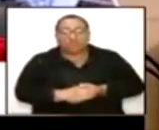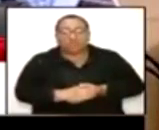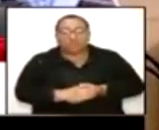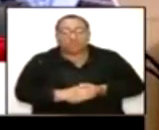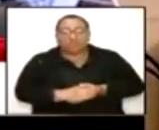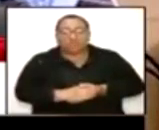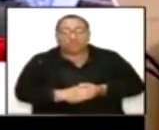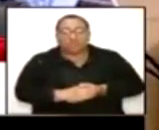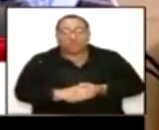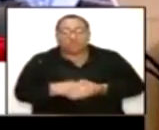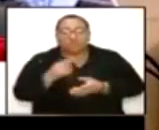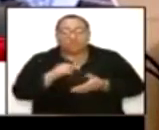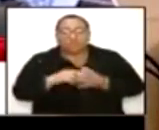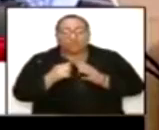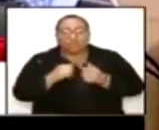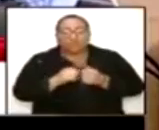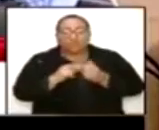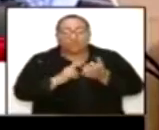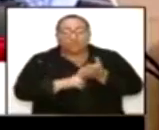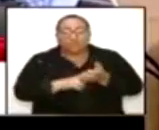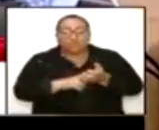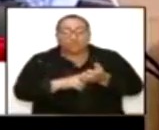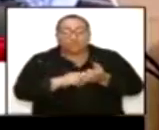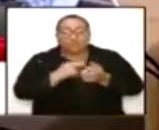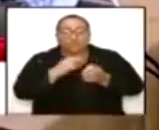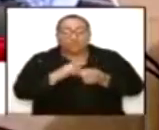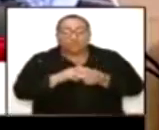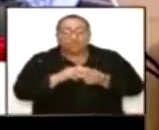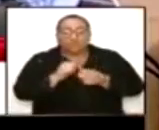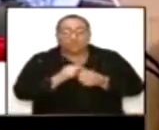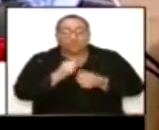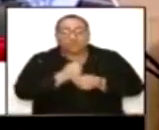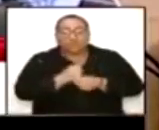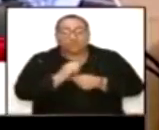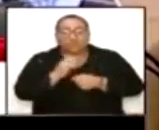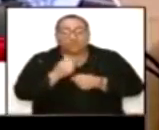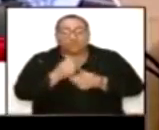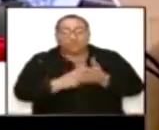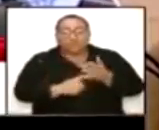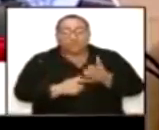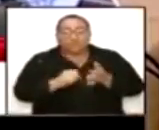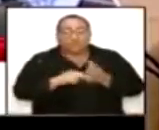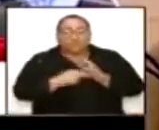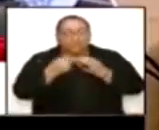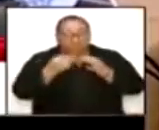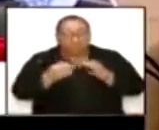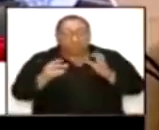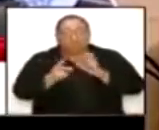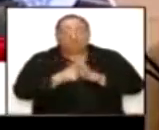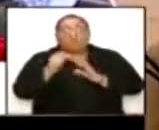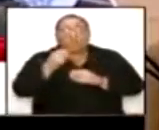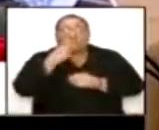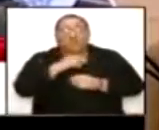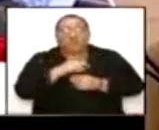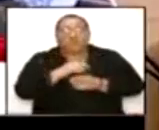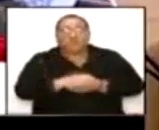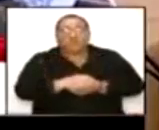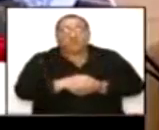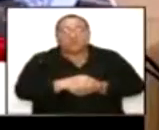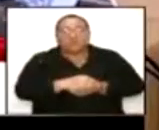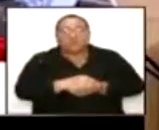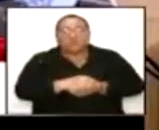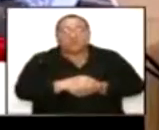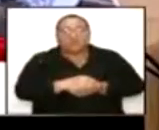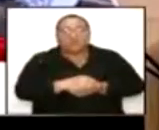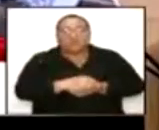perdiendo el tiempo porque creo que la Defensoría ha cumplido con su papel y hay que seguir defendiendo el derecho de las niñas y niños